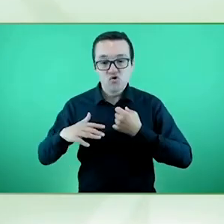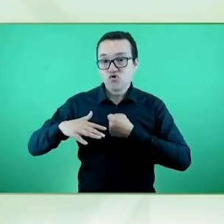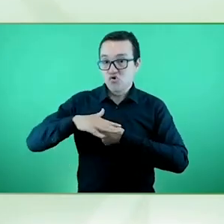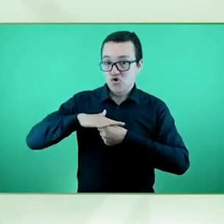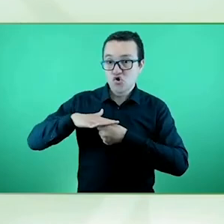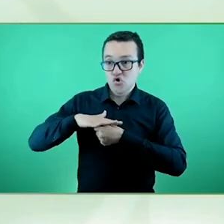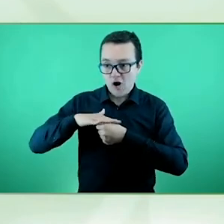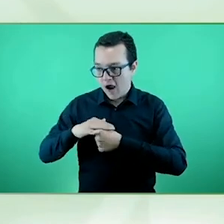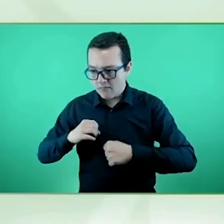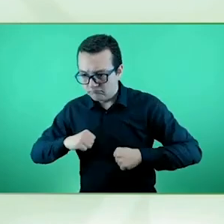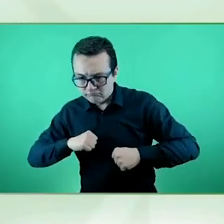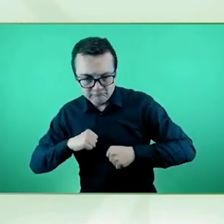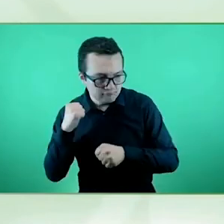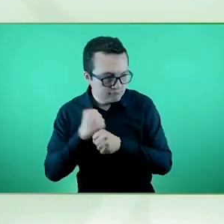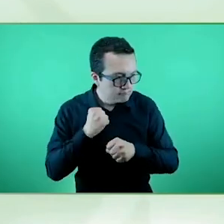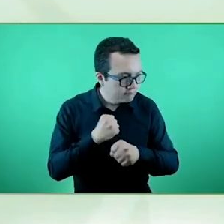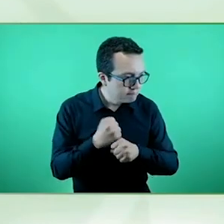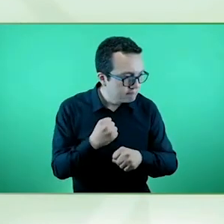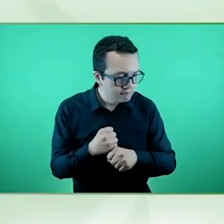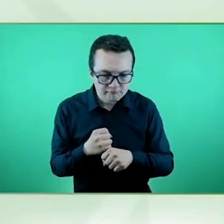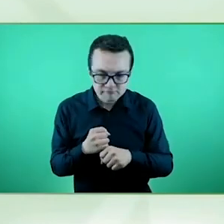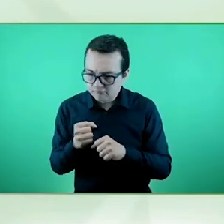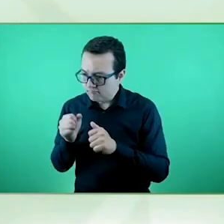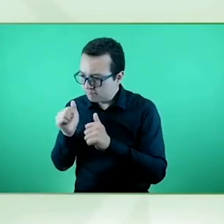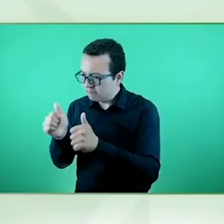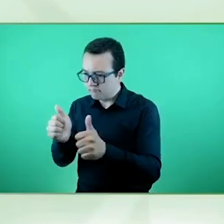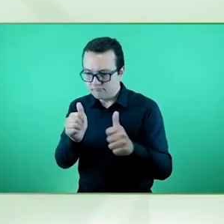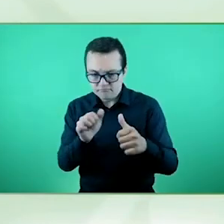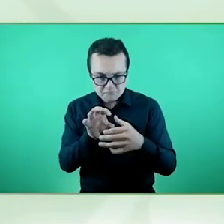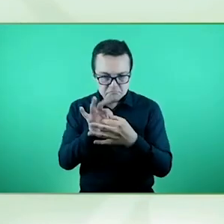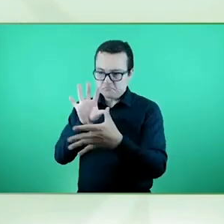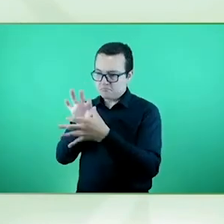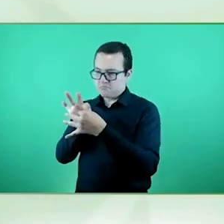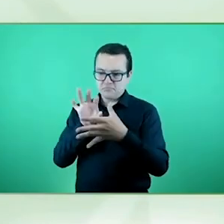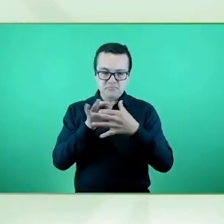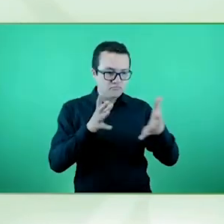trabajo autogestivo y el trabajo de